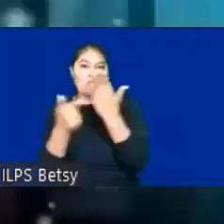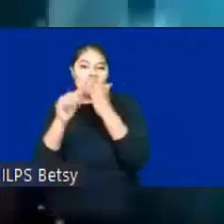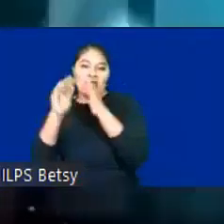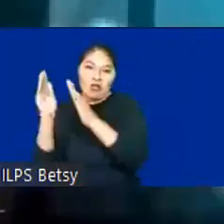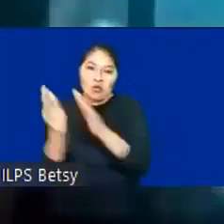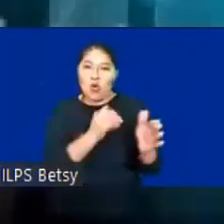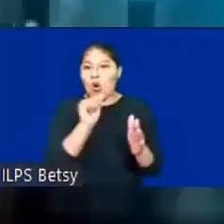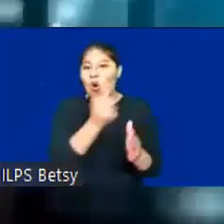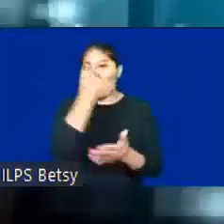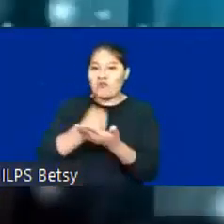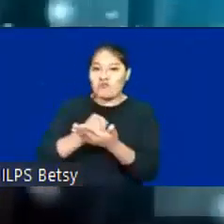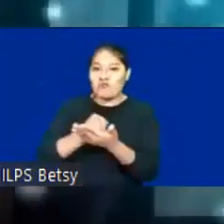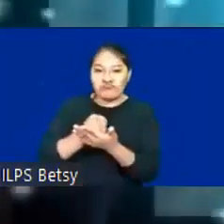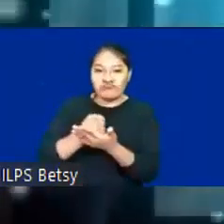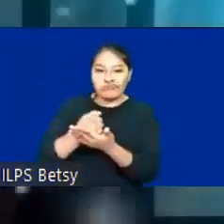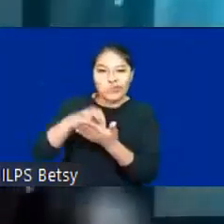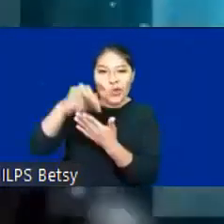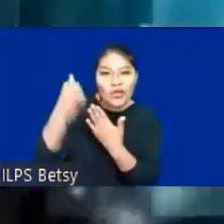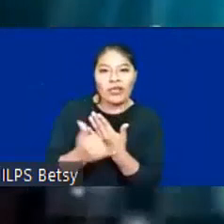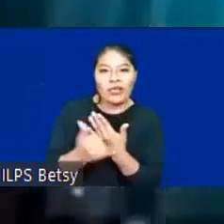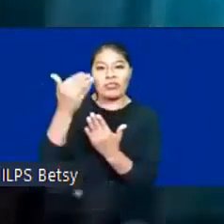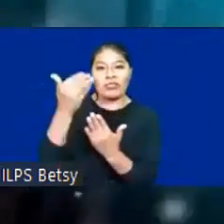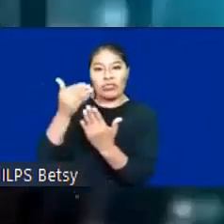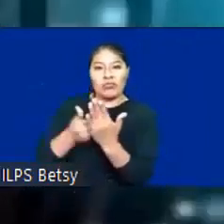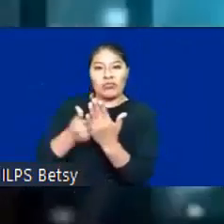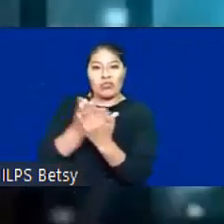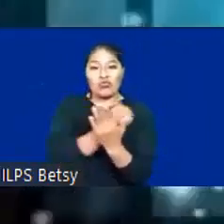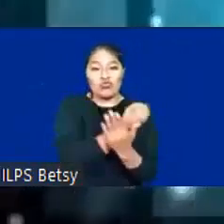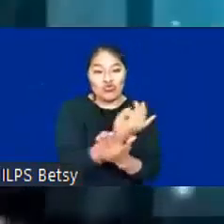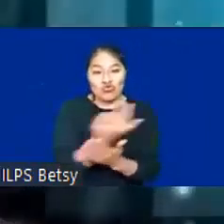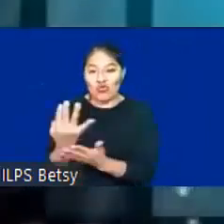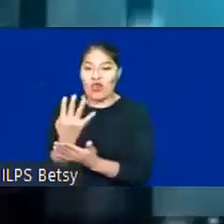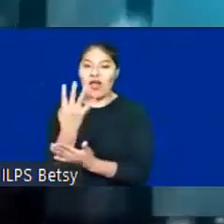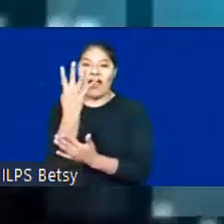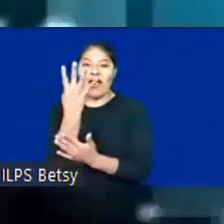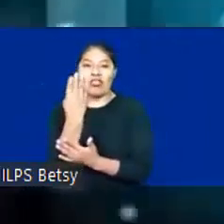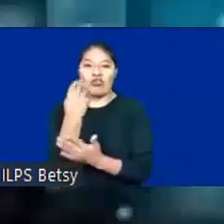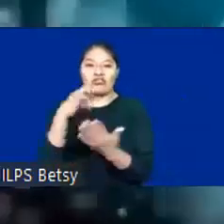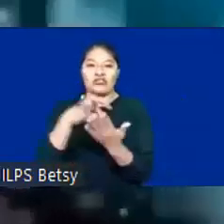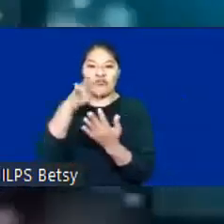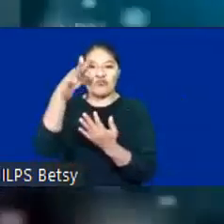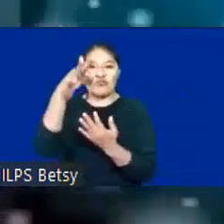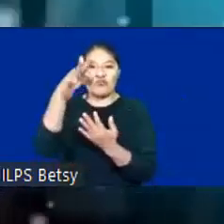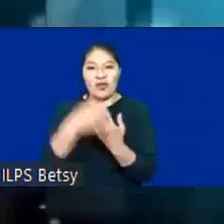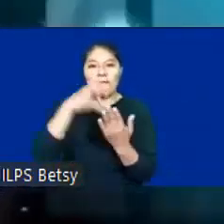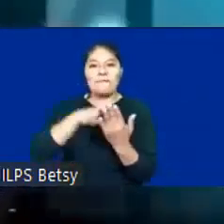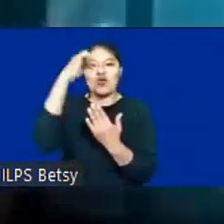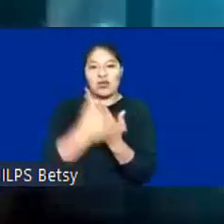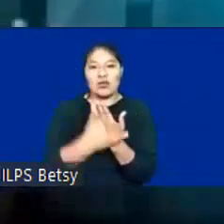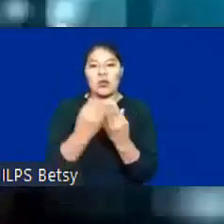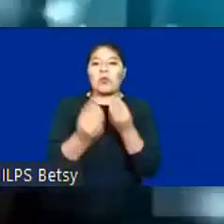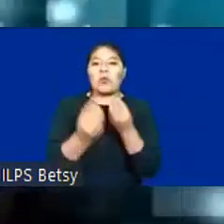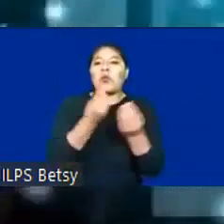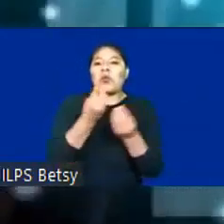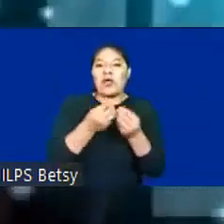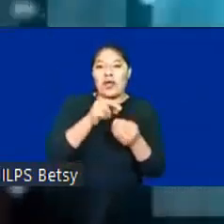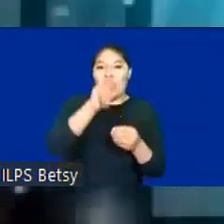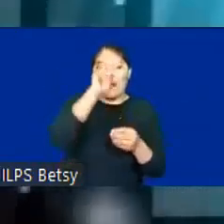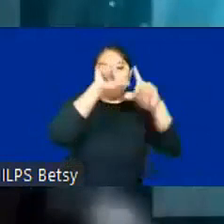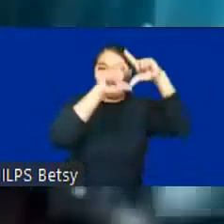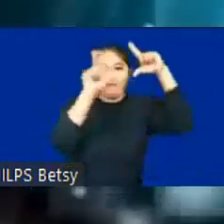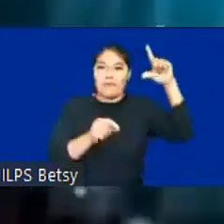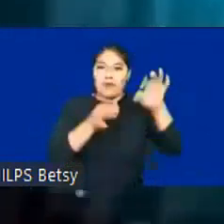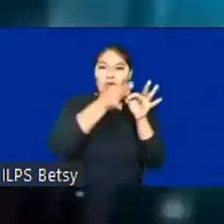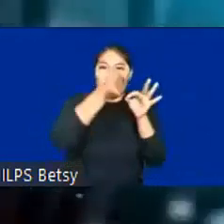proyectos porque la SUNAT tiene 14 zonas registrales y esos proyectos están relacionados con la mejora de infraestructura también